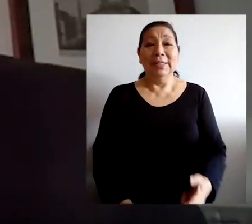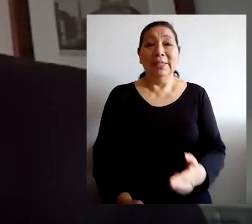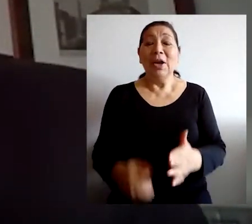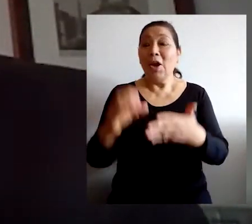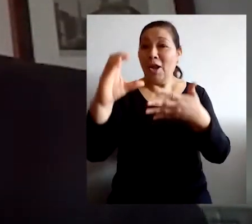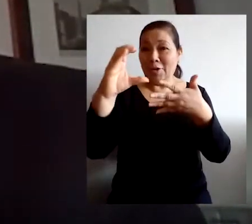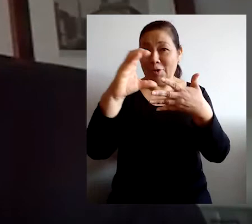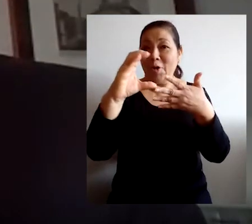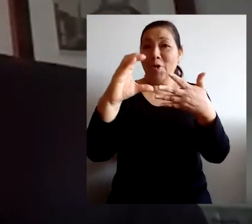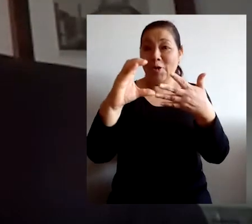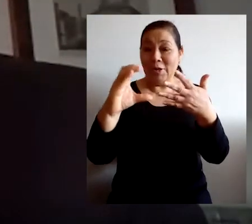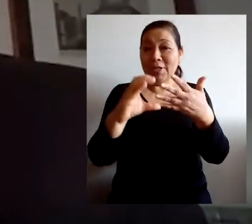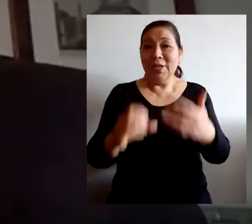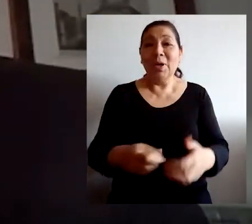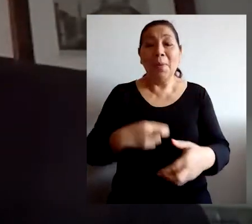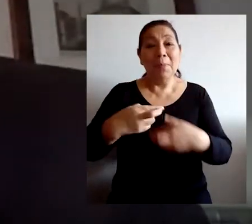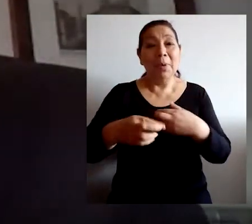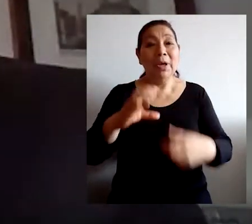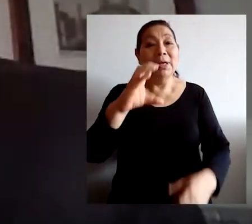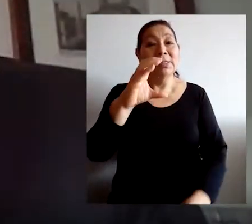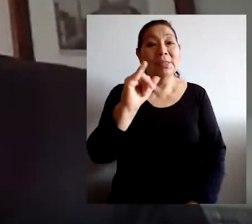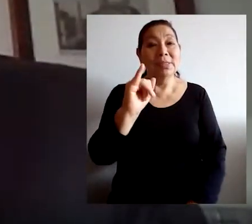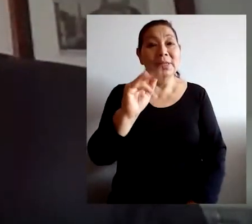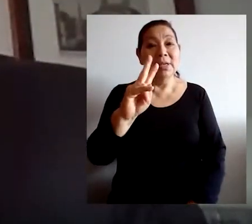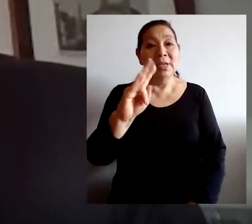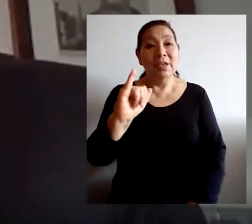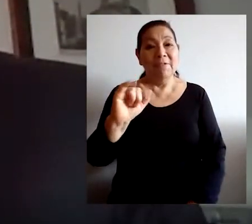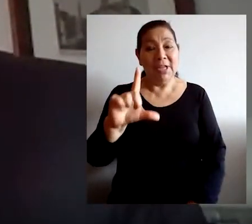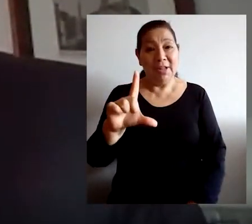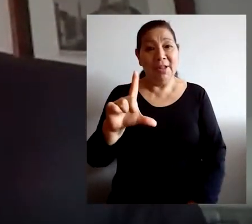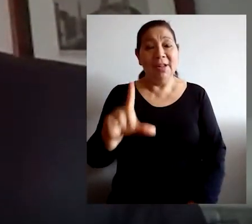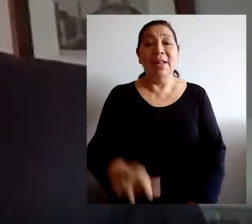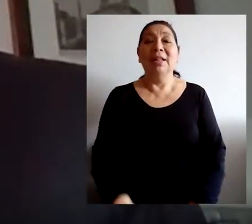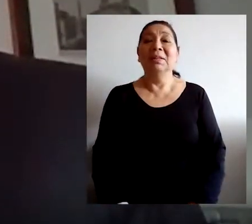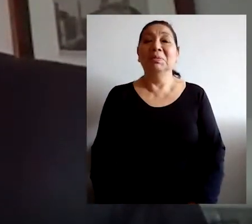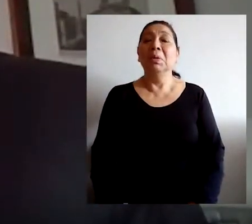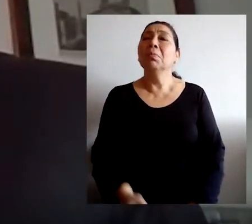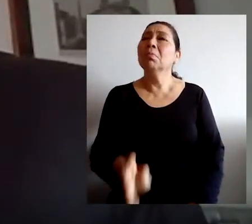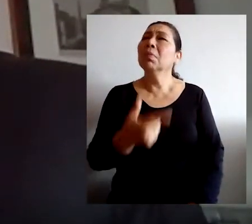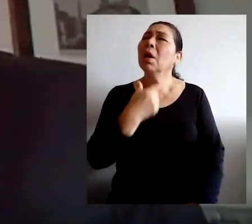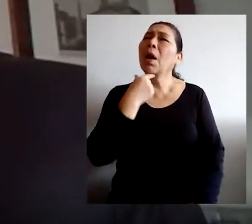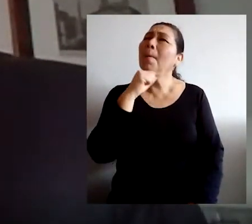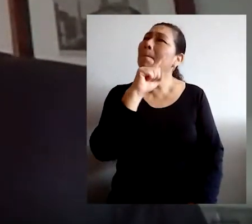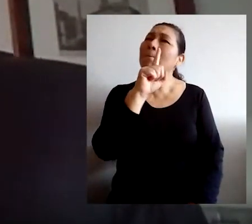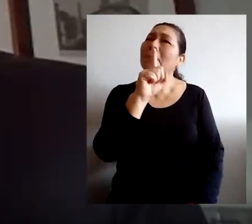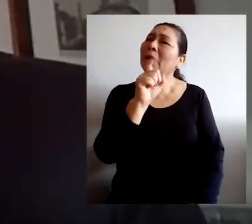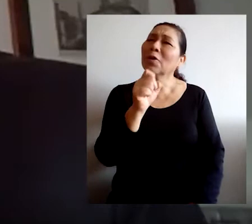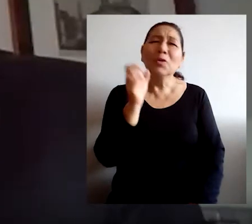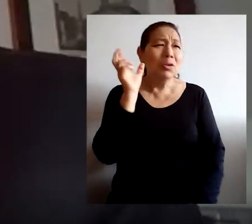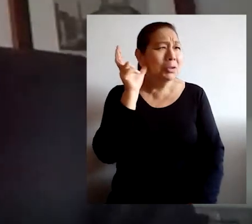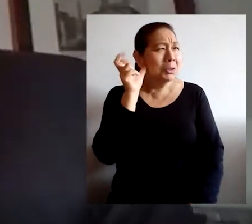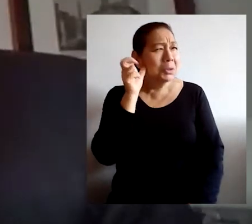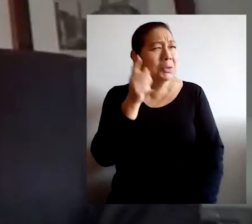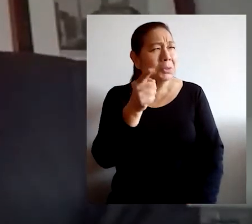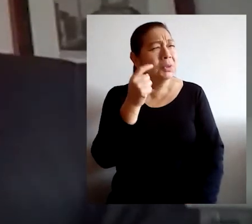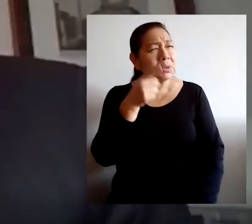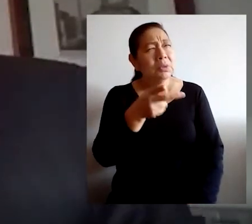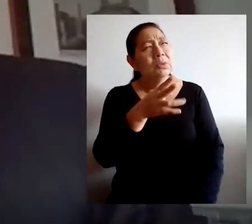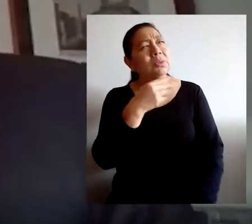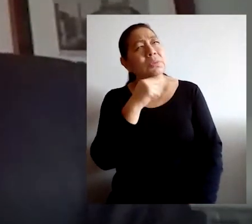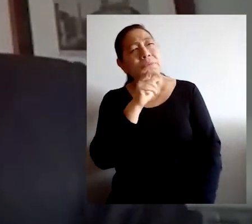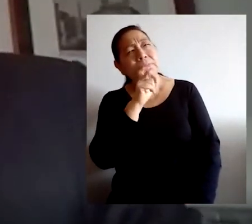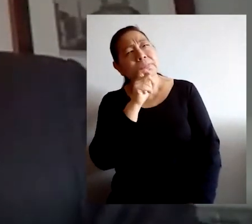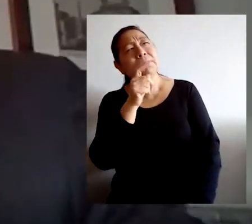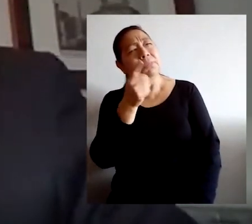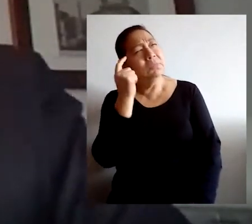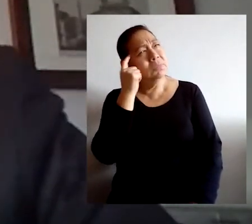nuestro Código Procesal Civil. Me gustaría, después de haberlo escuchado con mucha atención,